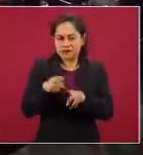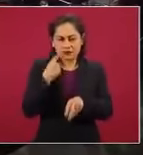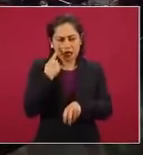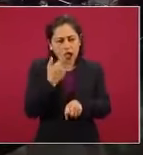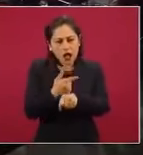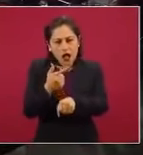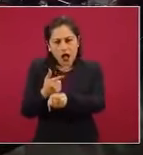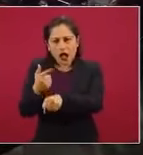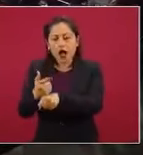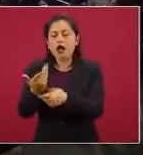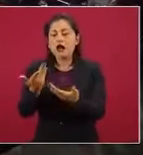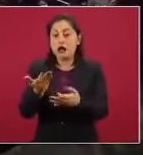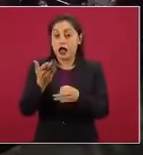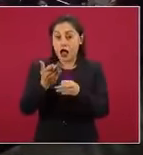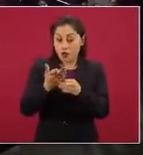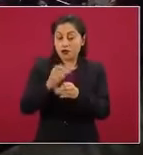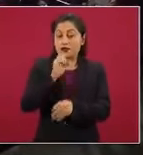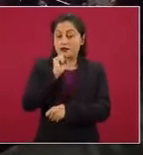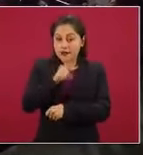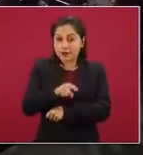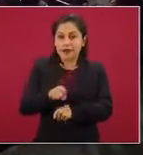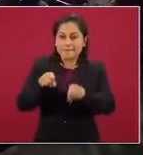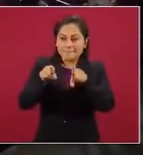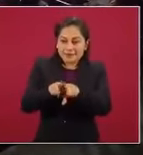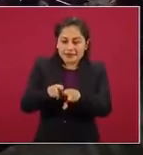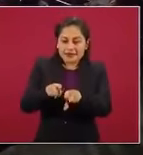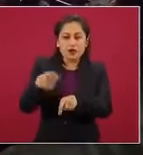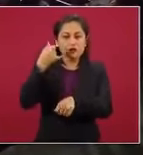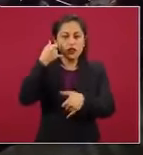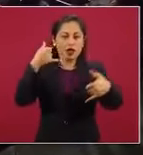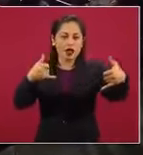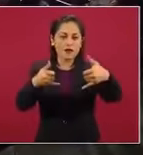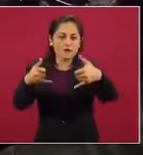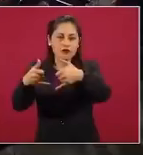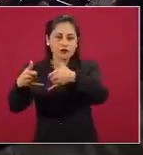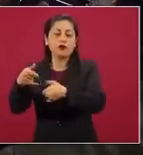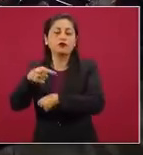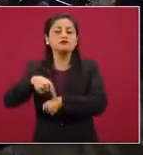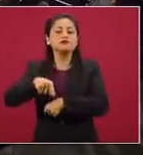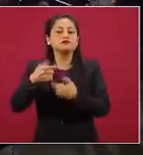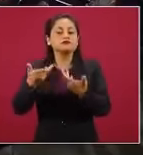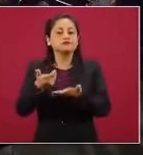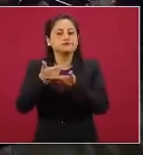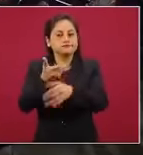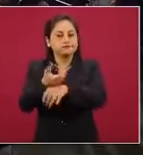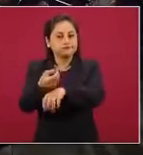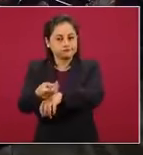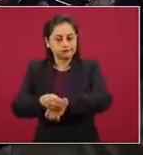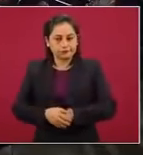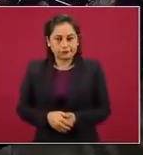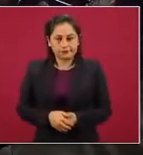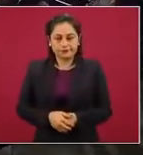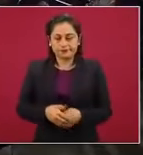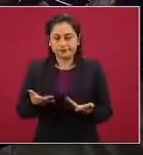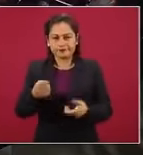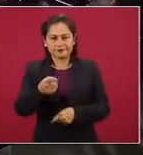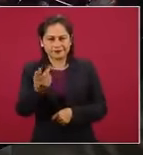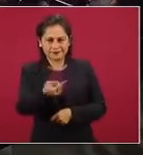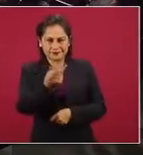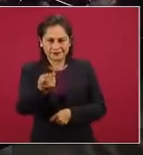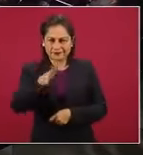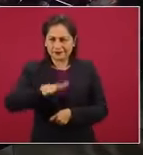en bloquear las llamadas continuas de los mismos conmutadores. Licenciada, entonces, ¿para cuándo podrían esperar los